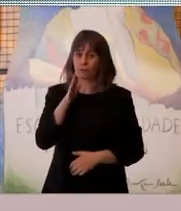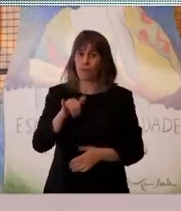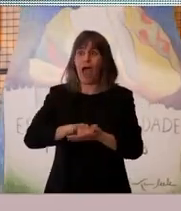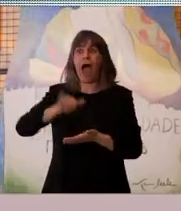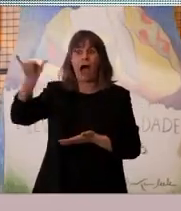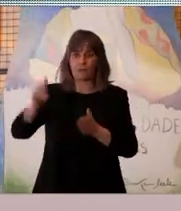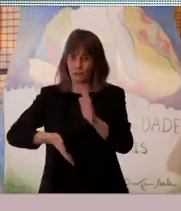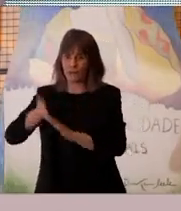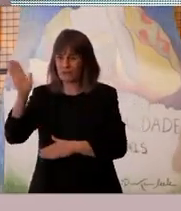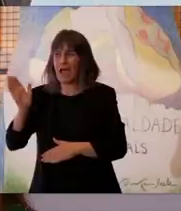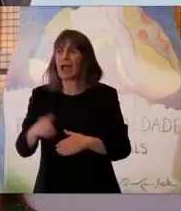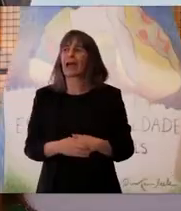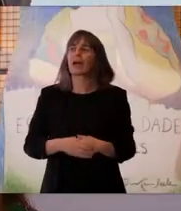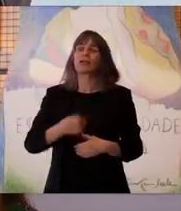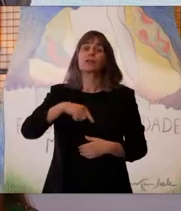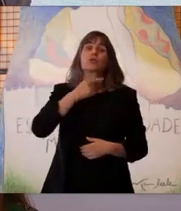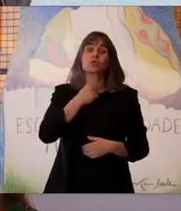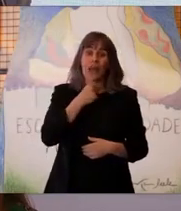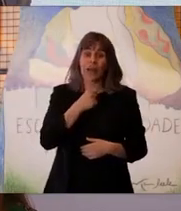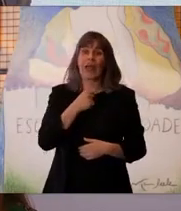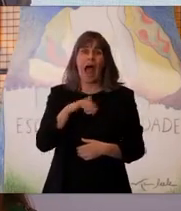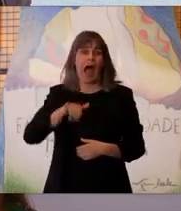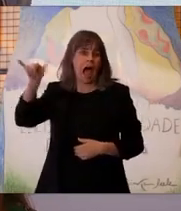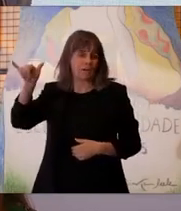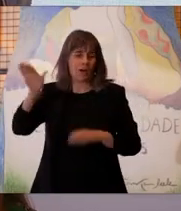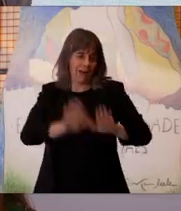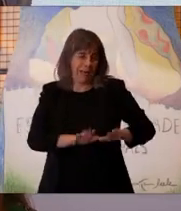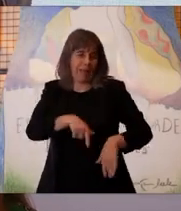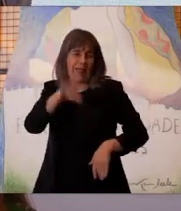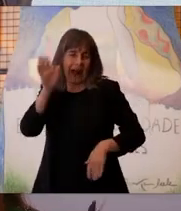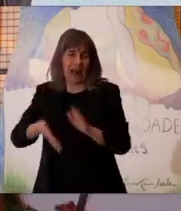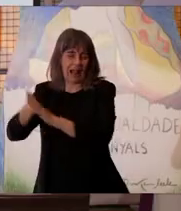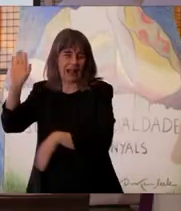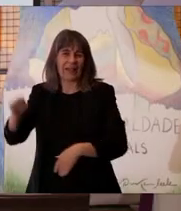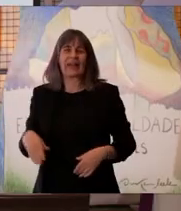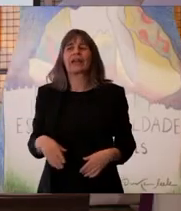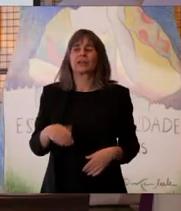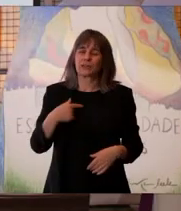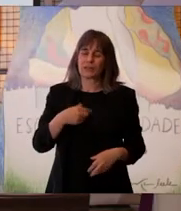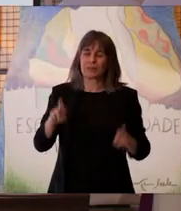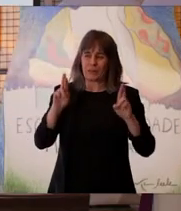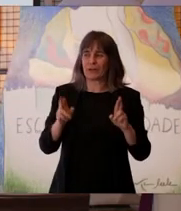avión y aunque nos gustaría realmente que lo perdiera por ella Esperamos que no lo pierda